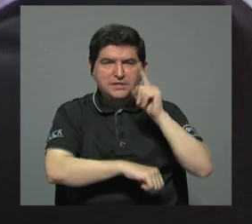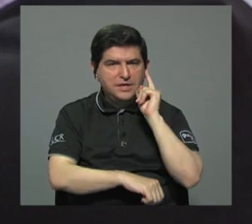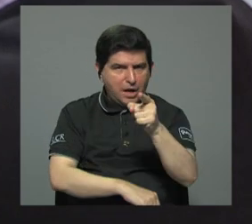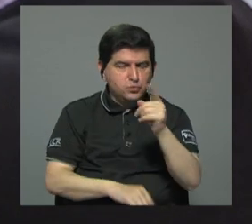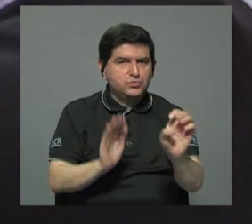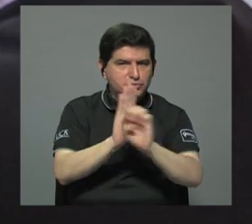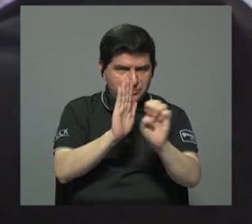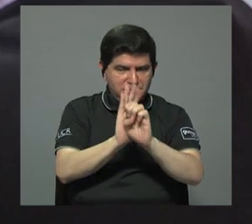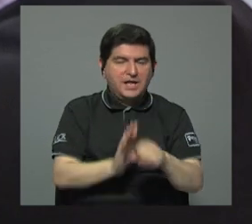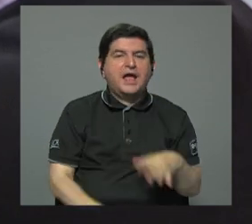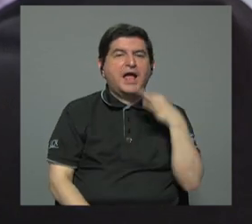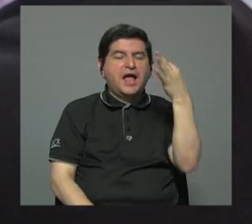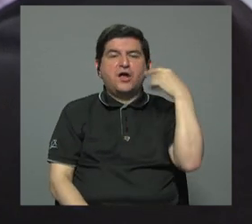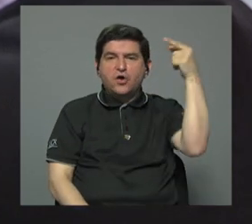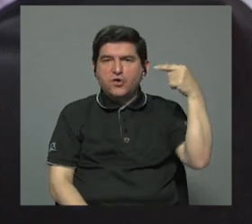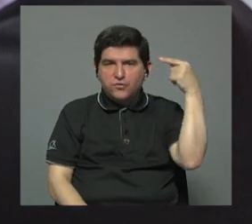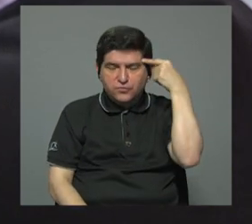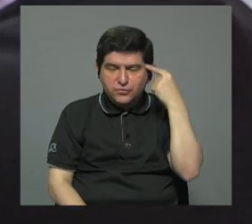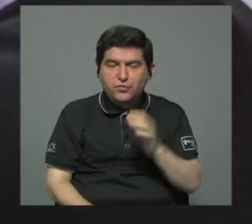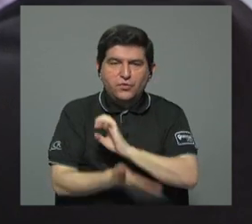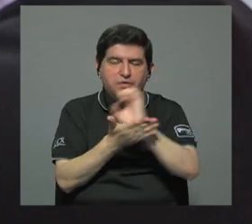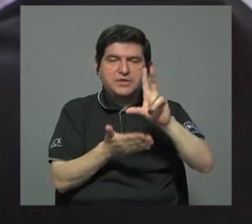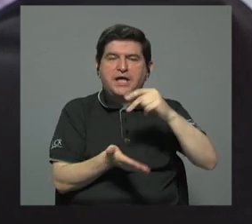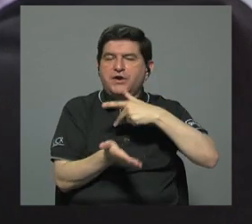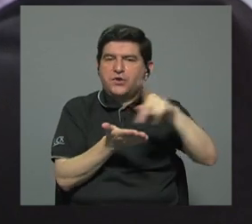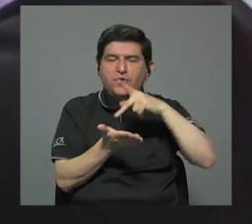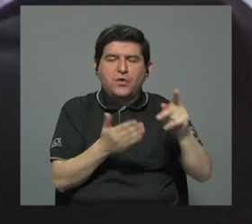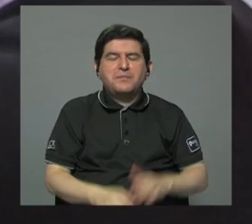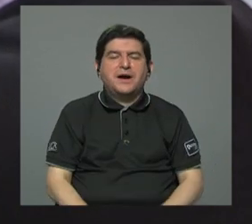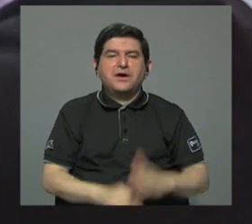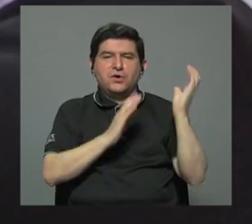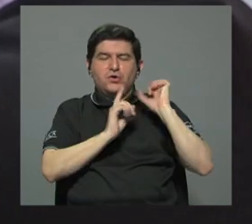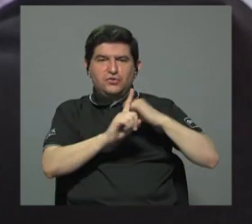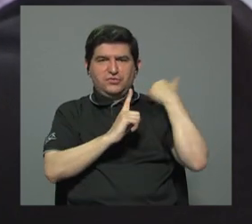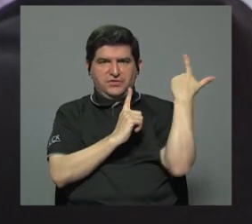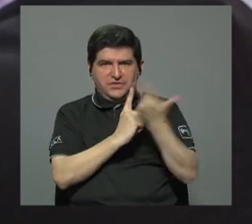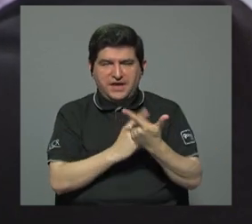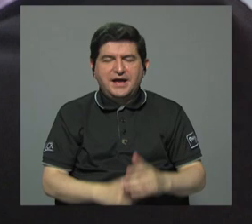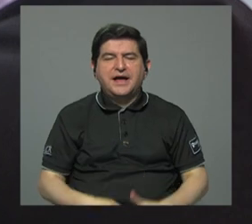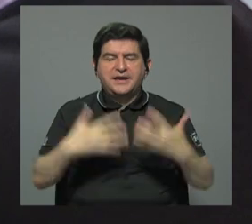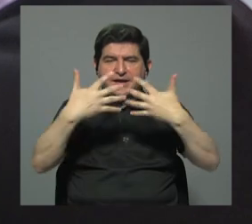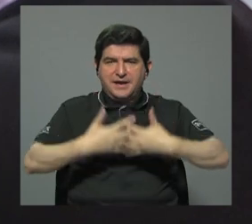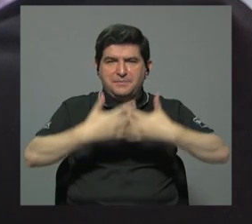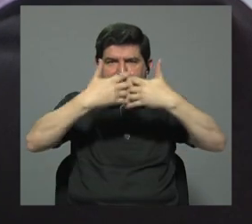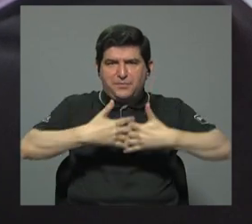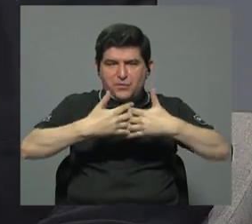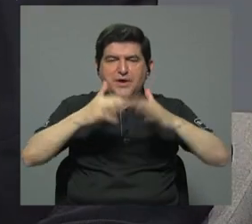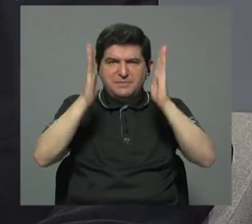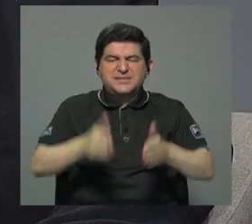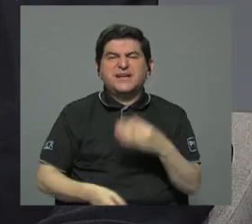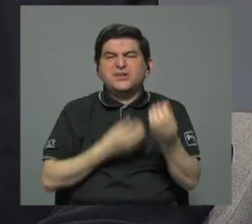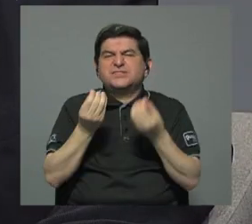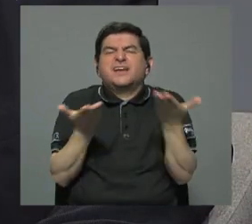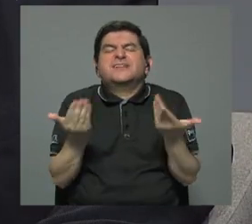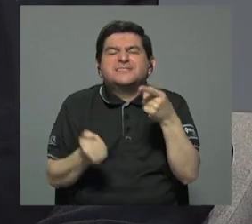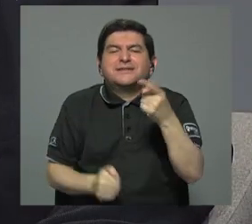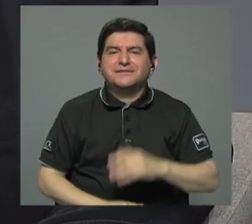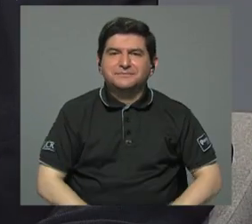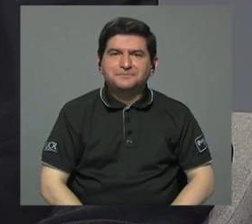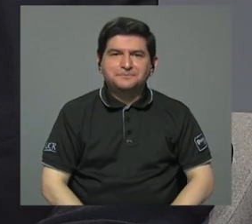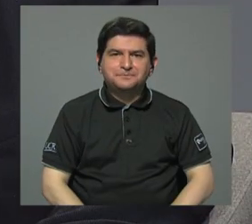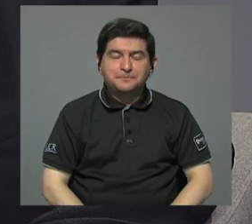por ejemplo, en un futuro gobierno para evitar el no pago de cargas sociales por parte del empresariado? ¿Qué haría? Bueno, primero